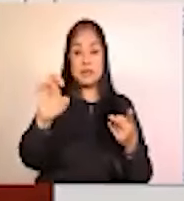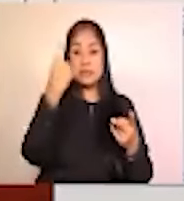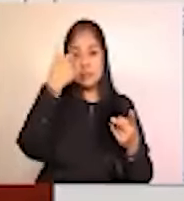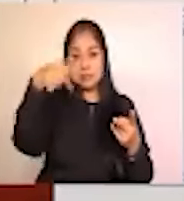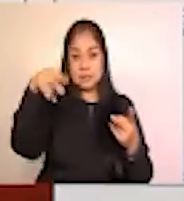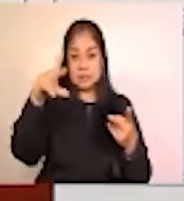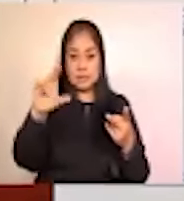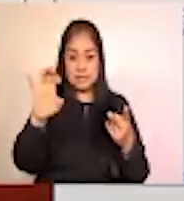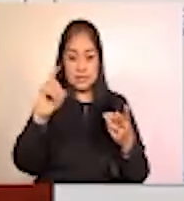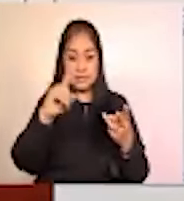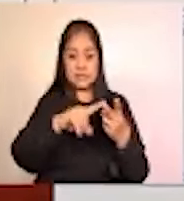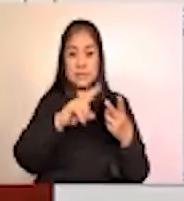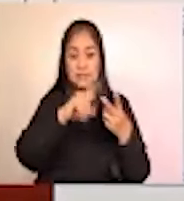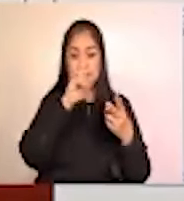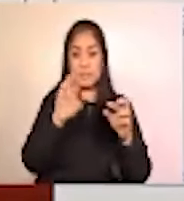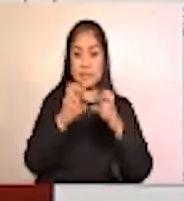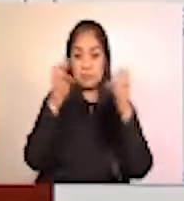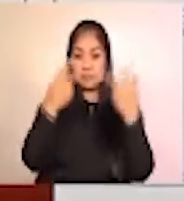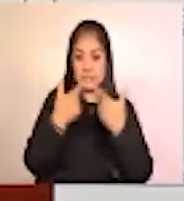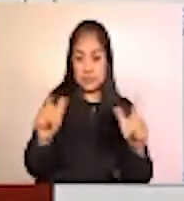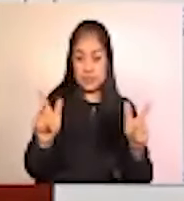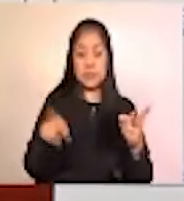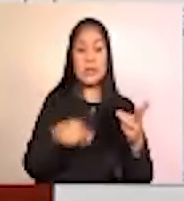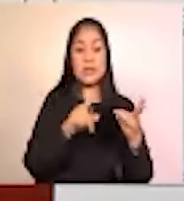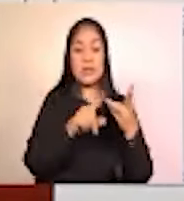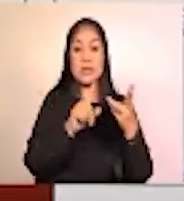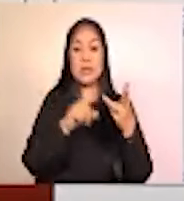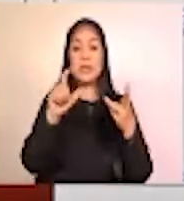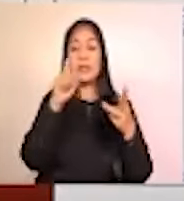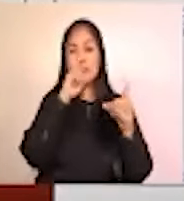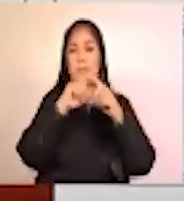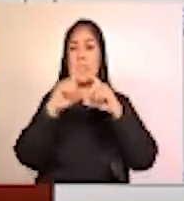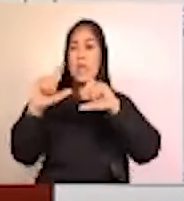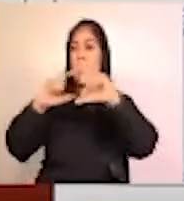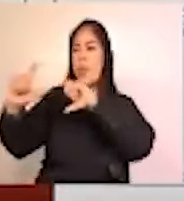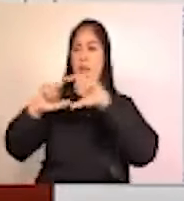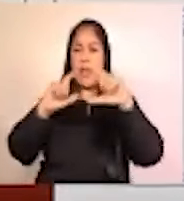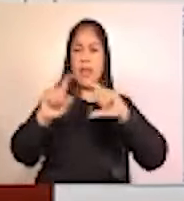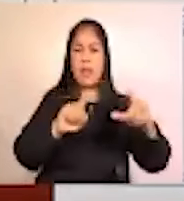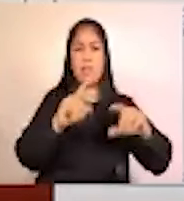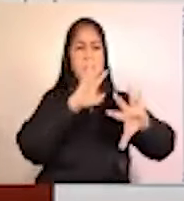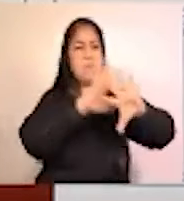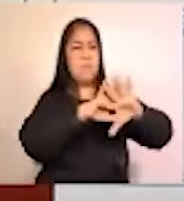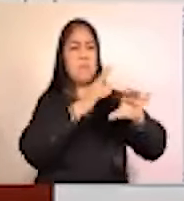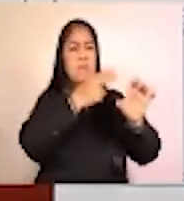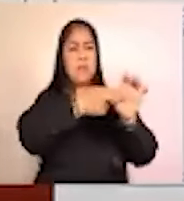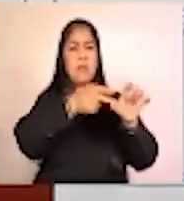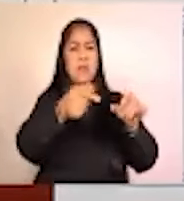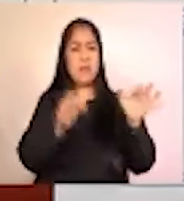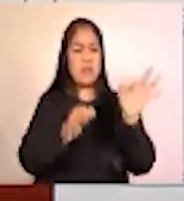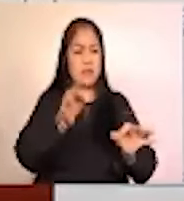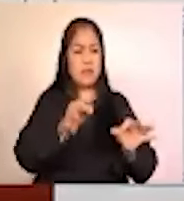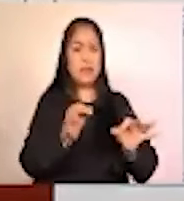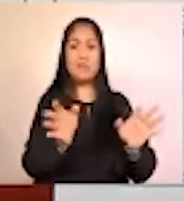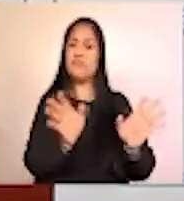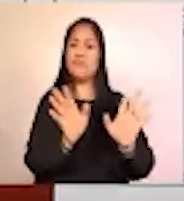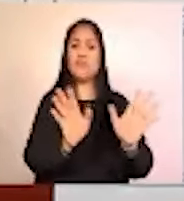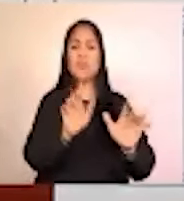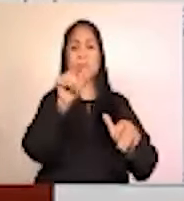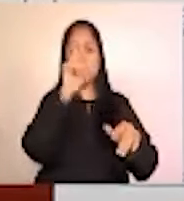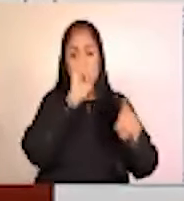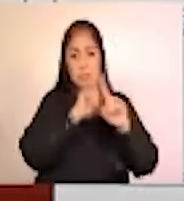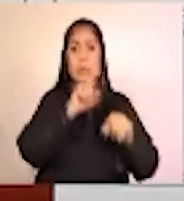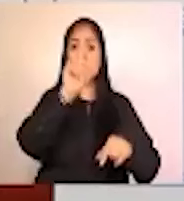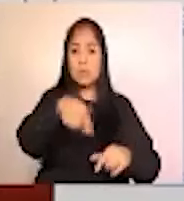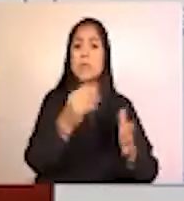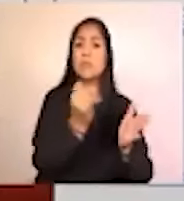el uso indebido del proceso penal en contra de comunicadores. Es inaudito que la institución que debería velar por el fiel cumplimiento